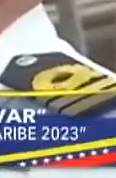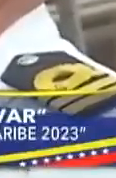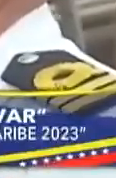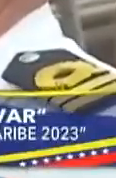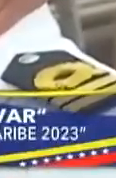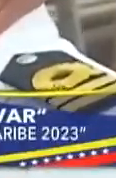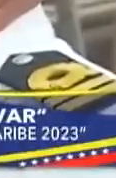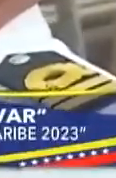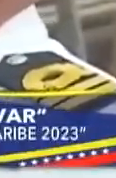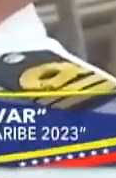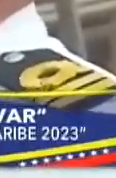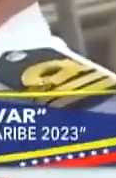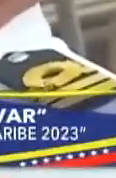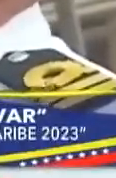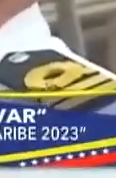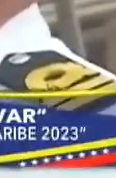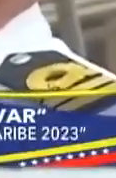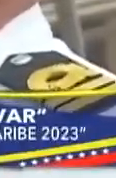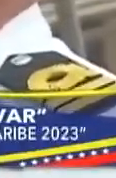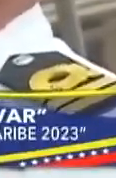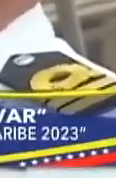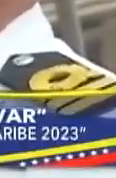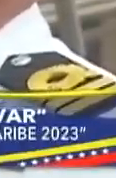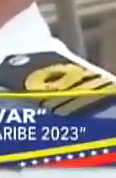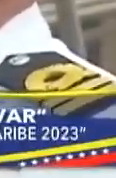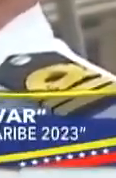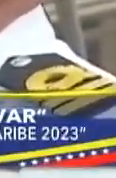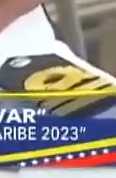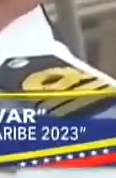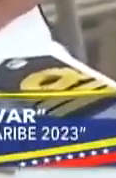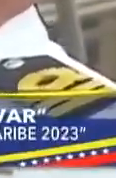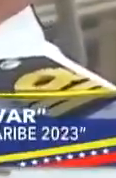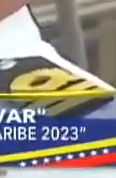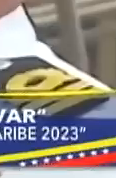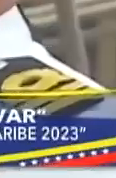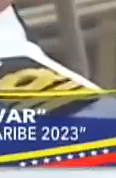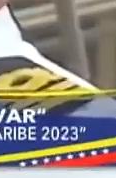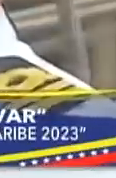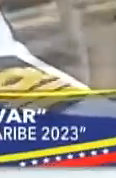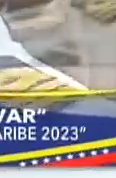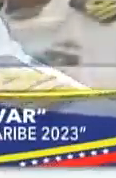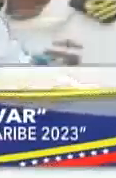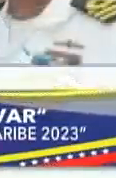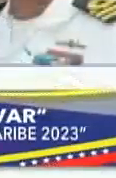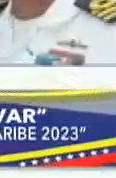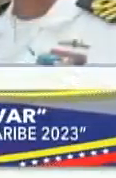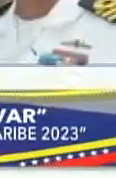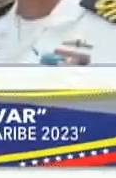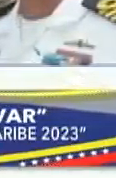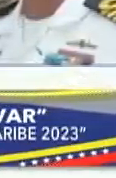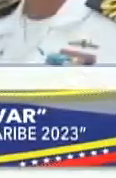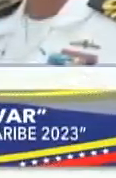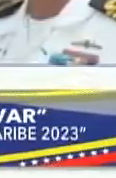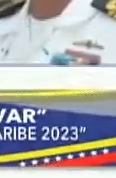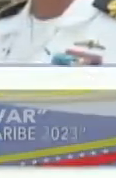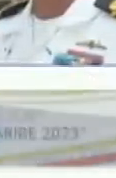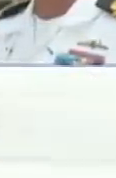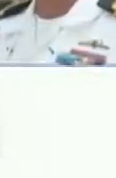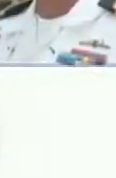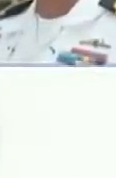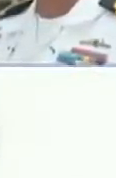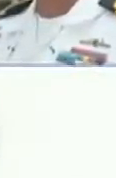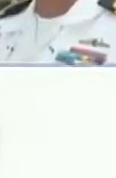de instrucción al exterior Caribe 2023. Muy bien, me